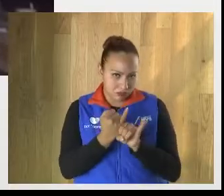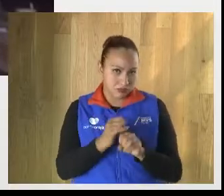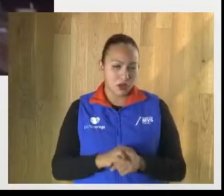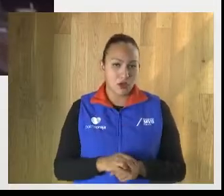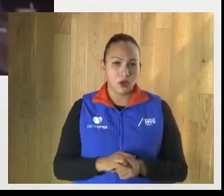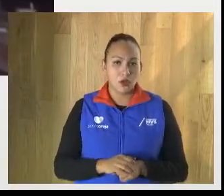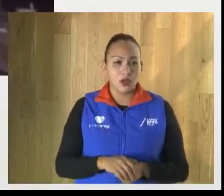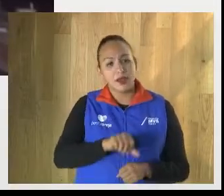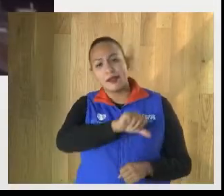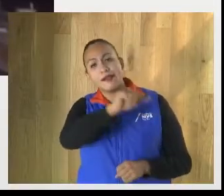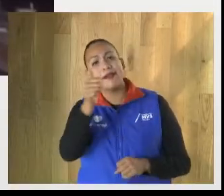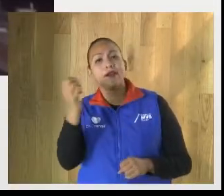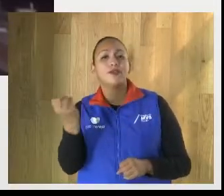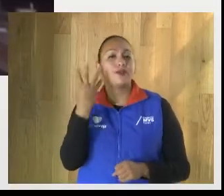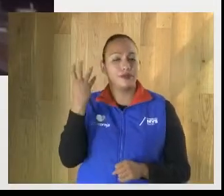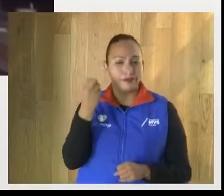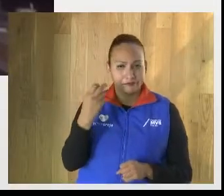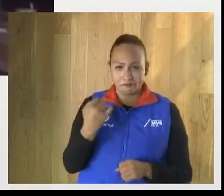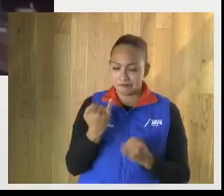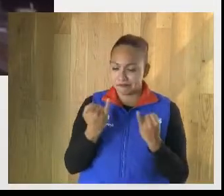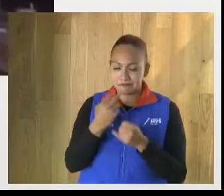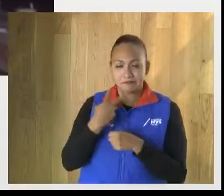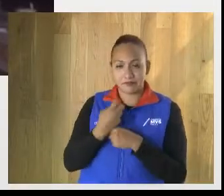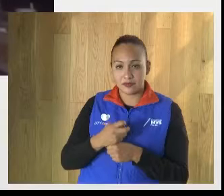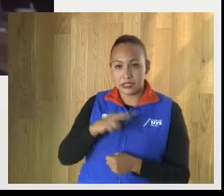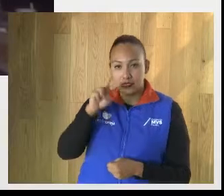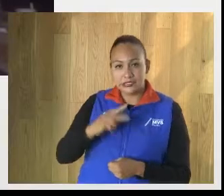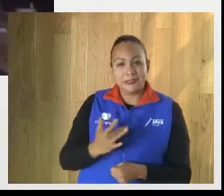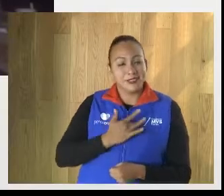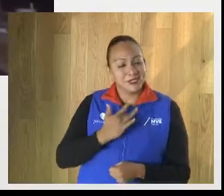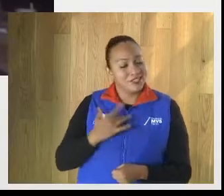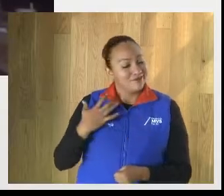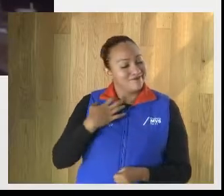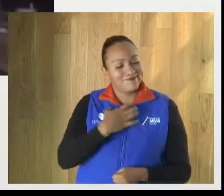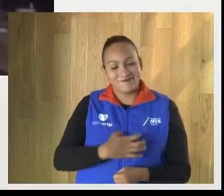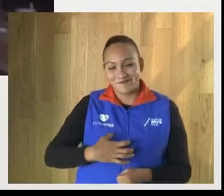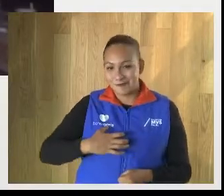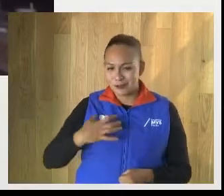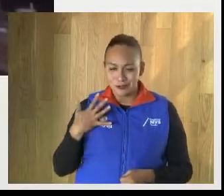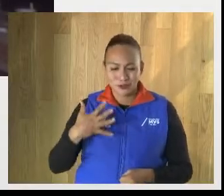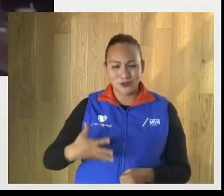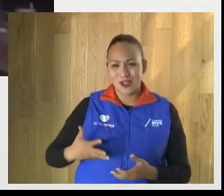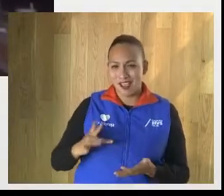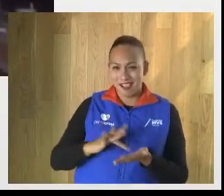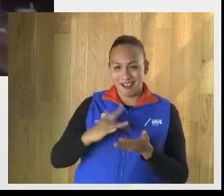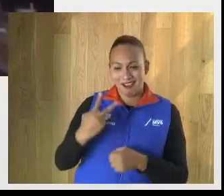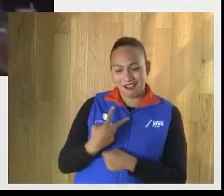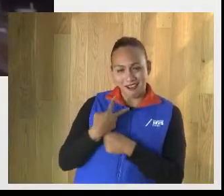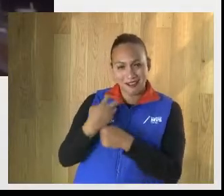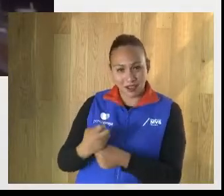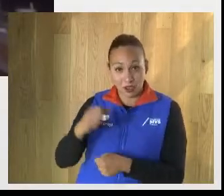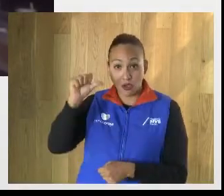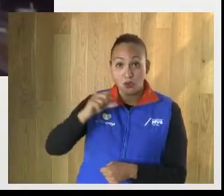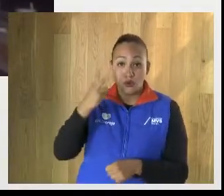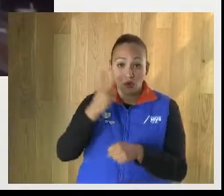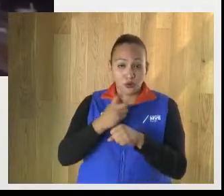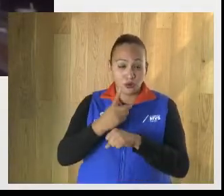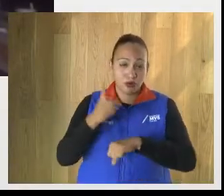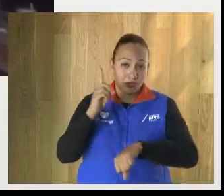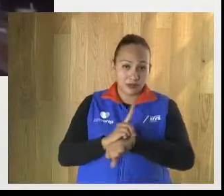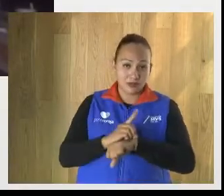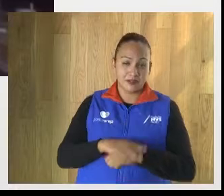y en otros encuentros. Y bueno, pues para mí es un honor estar en este día de hoy, este segundo día del